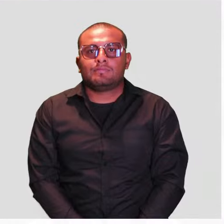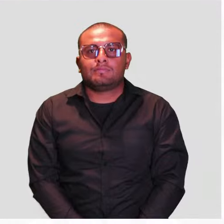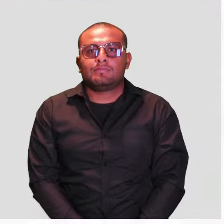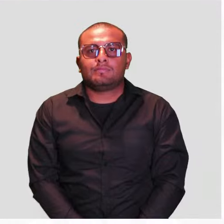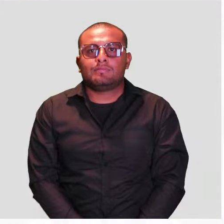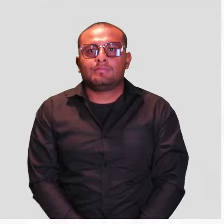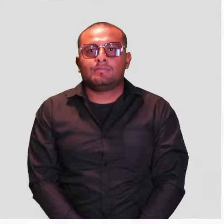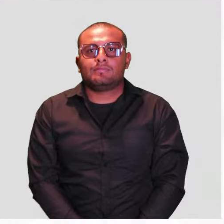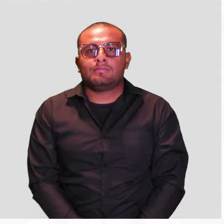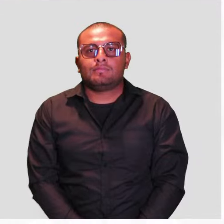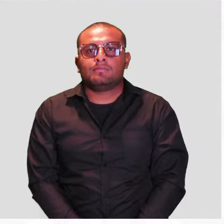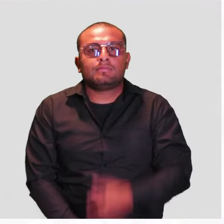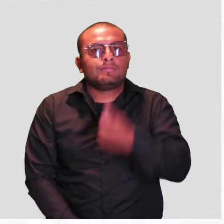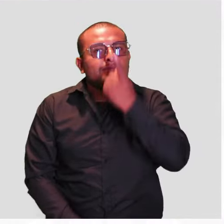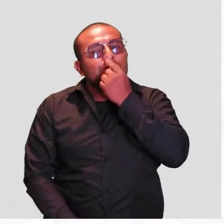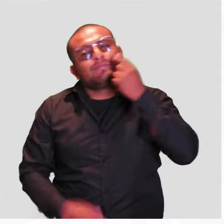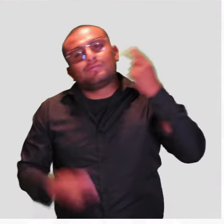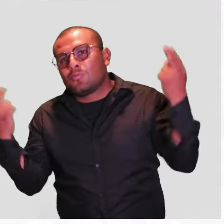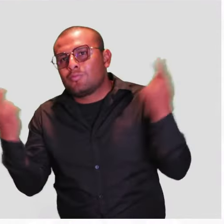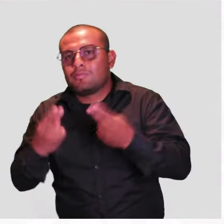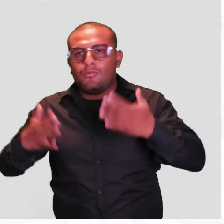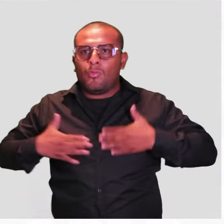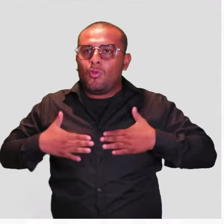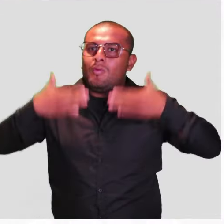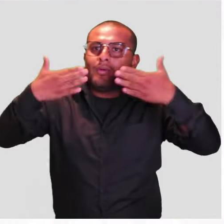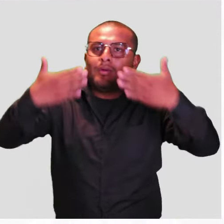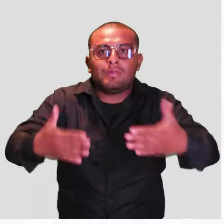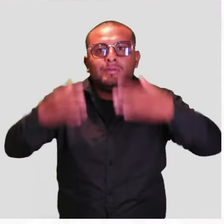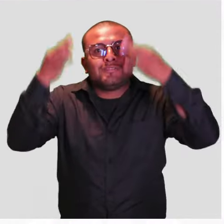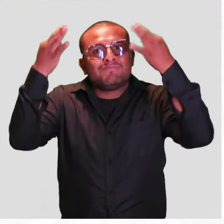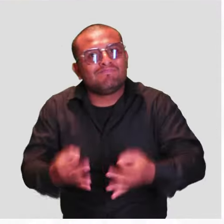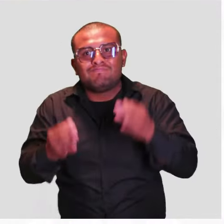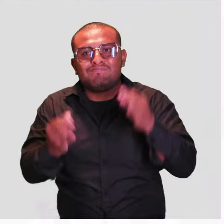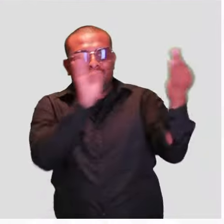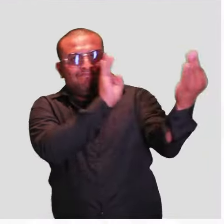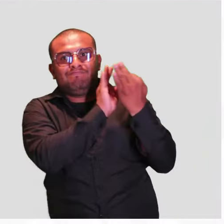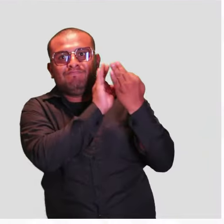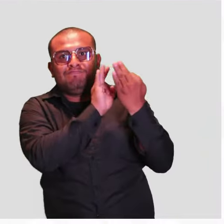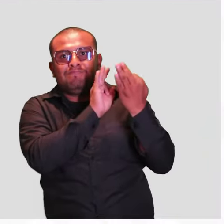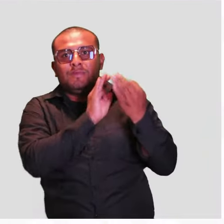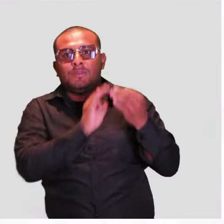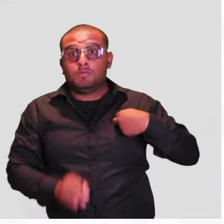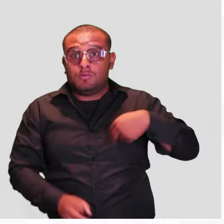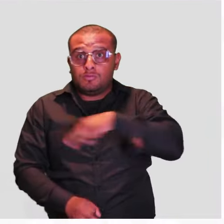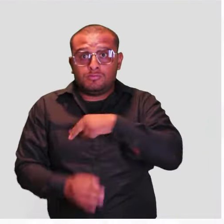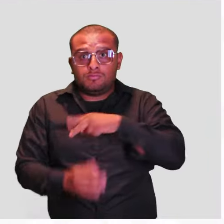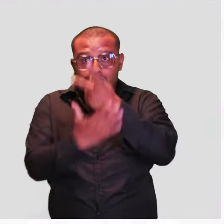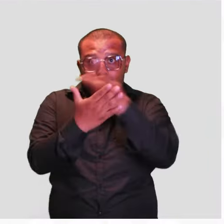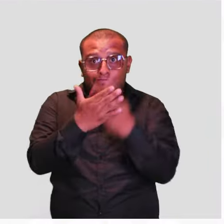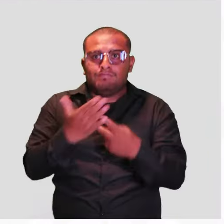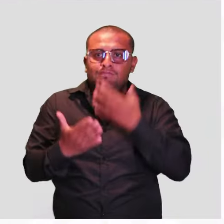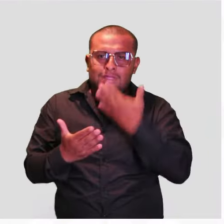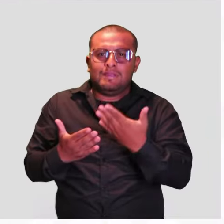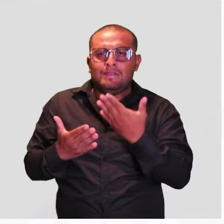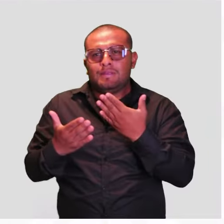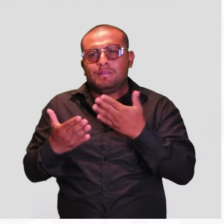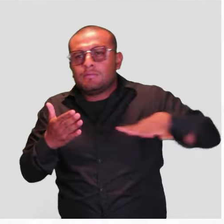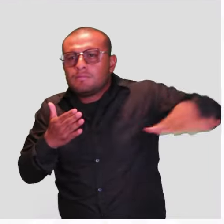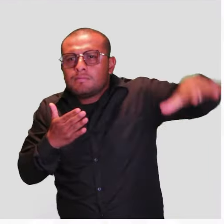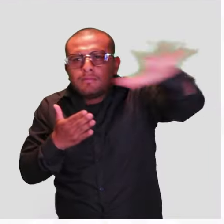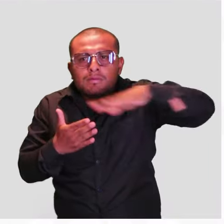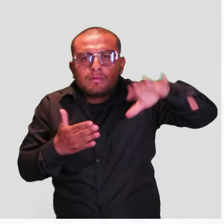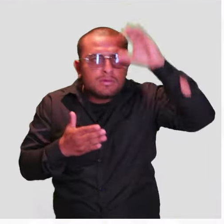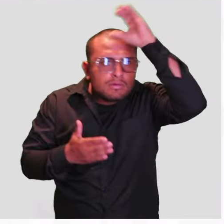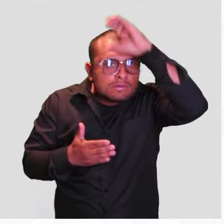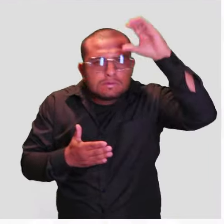Urge una policía confiable, cercana y eficiente. Implementaremos un plan estratégico territorial basado en la ciencia y la tecnología